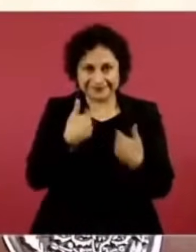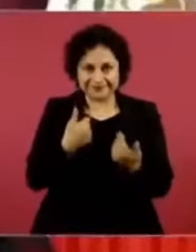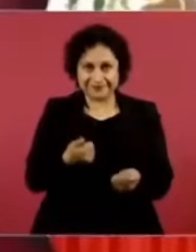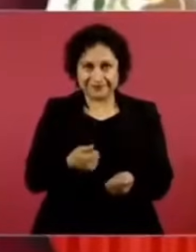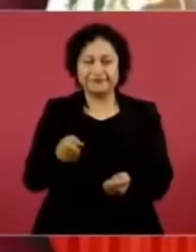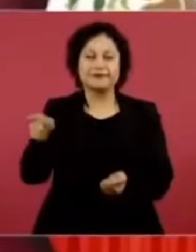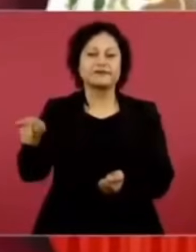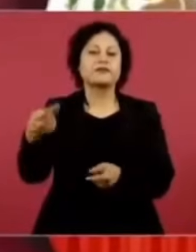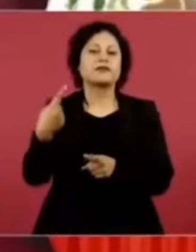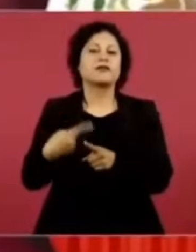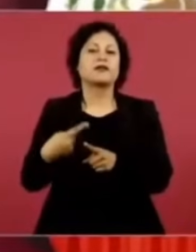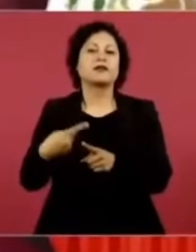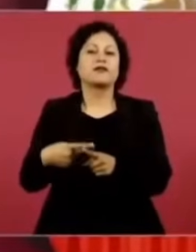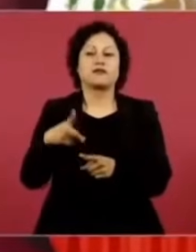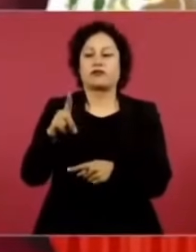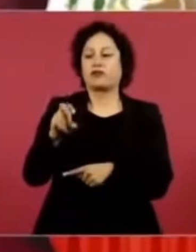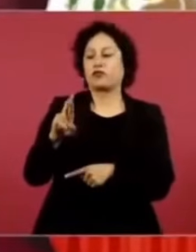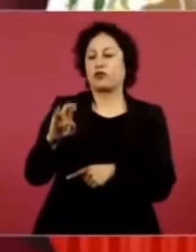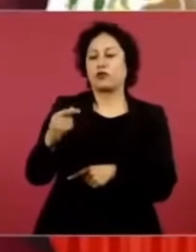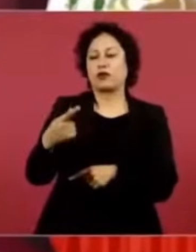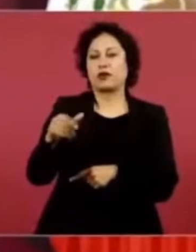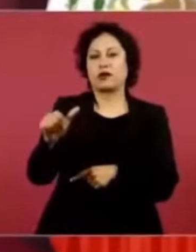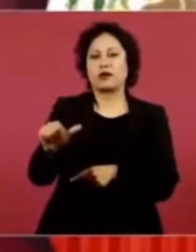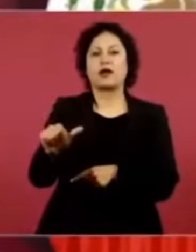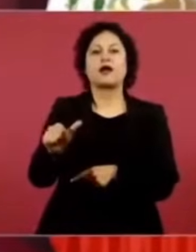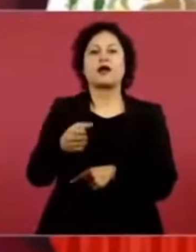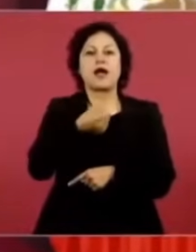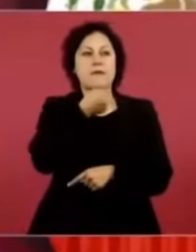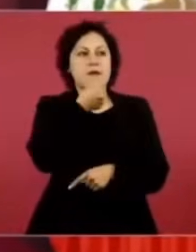¿no? Ahí inmediatamente.